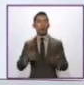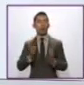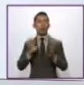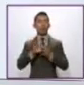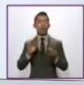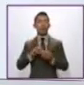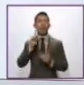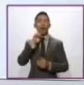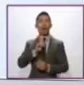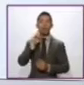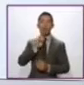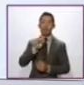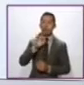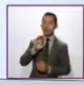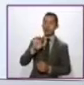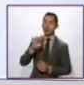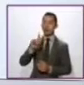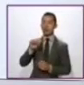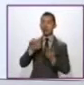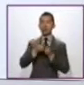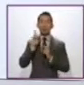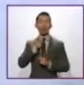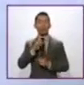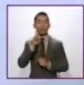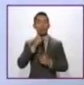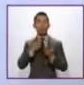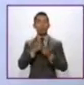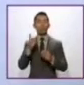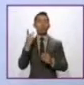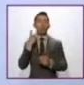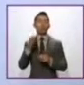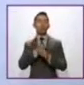escucharemos a Celia Maya García, candidata de Morena. Adelante,